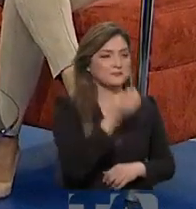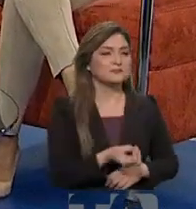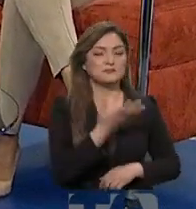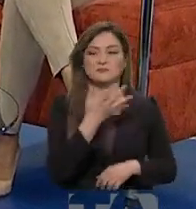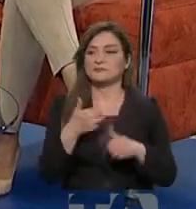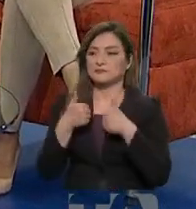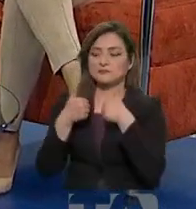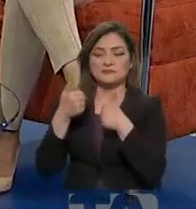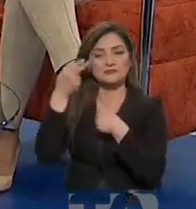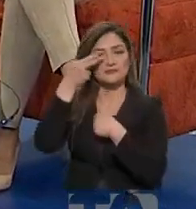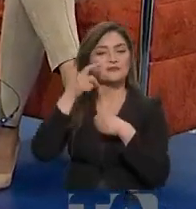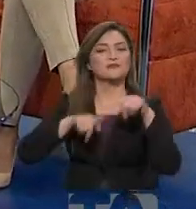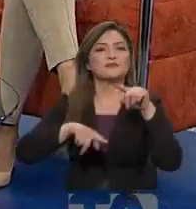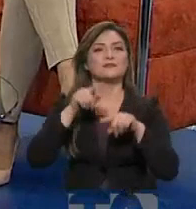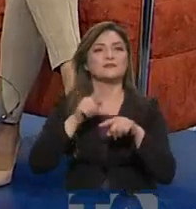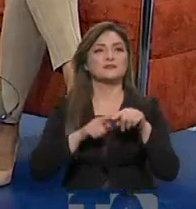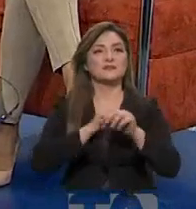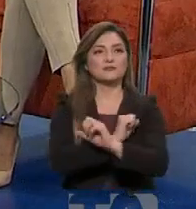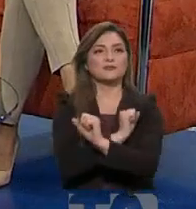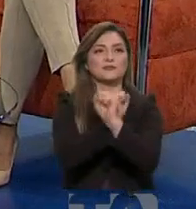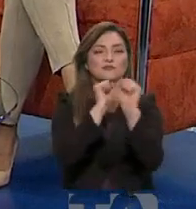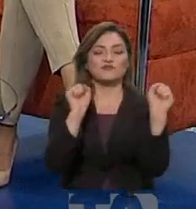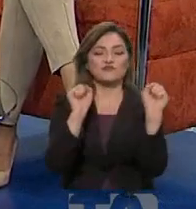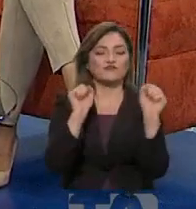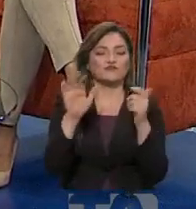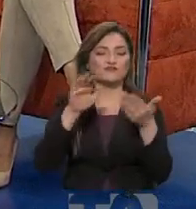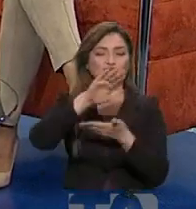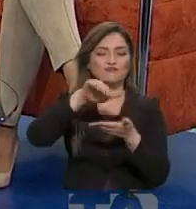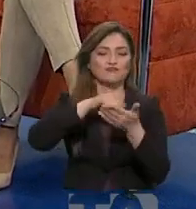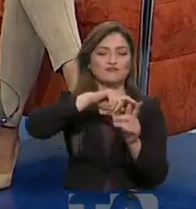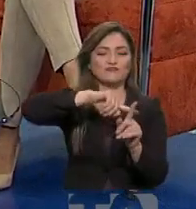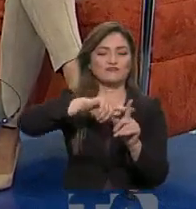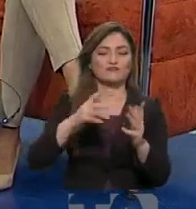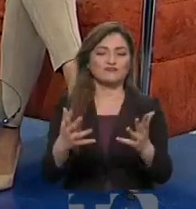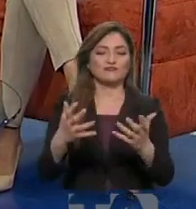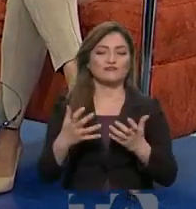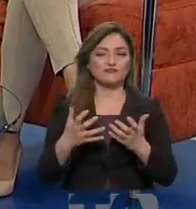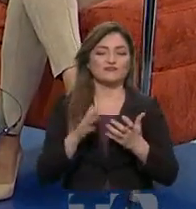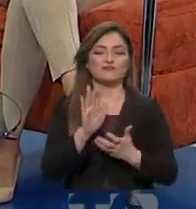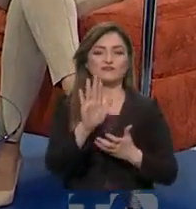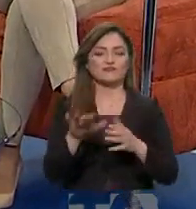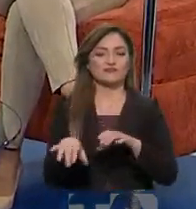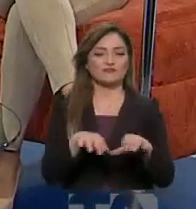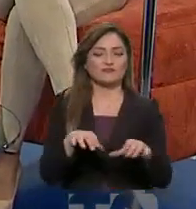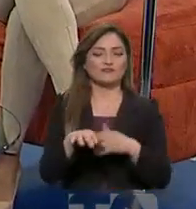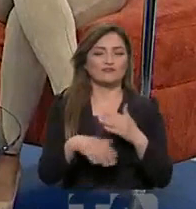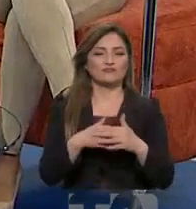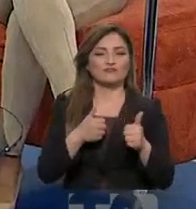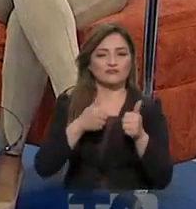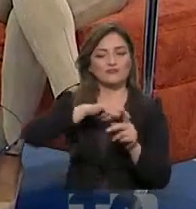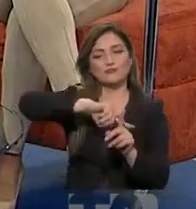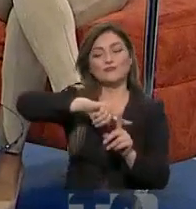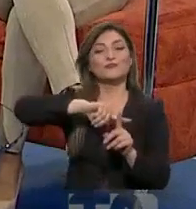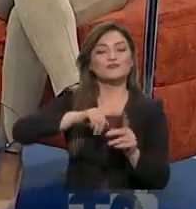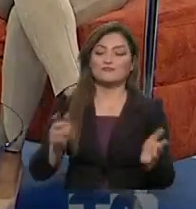amigos, amaneciendo como siempre con pie derecho, deseándoles que les vaya muy bien hoy en todas las actividades que emprendan, a